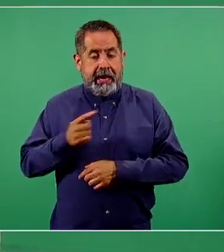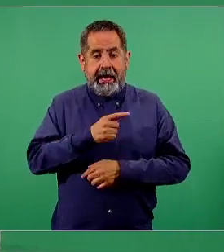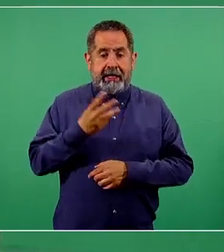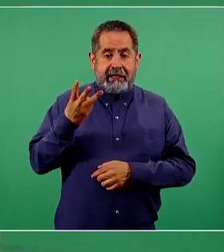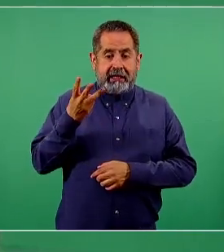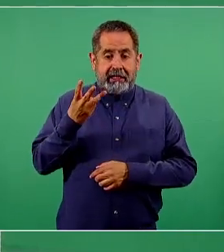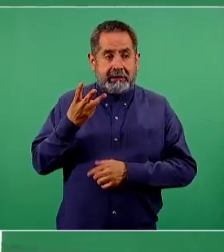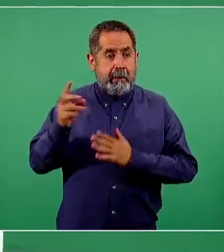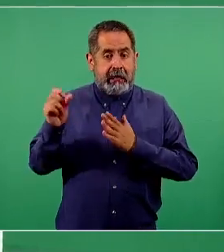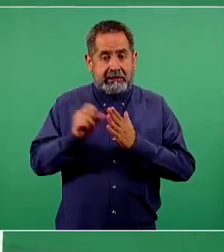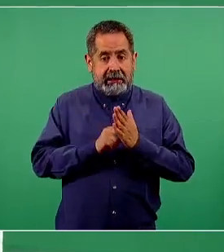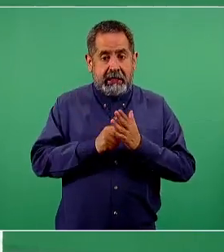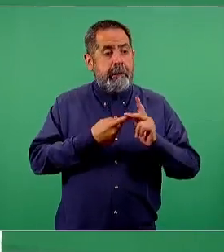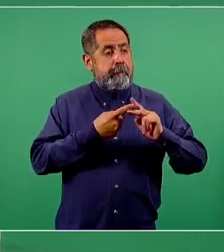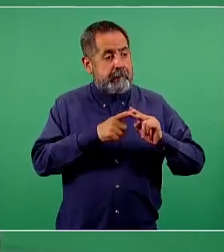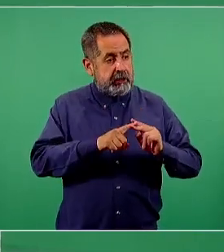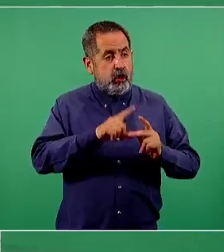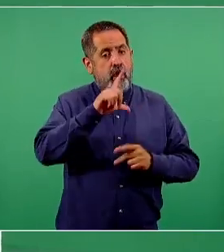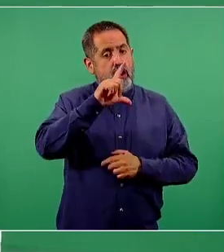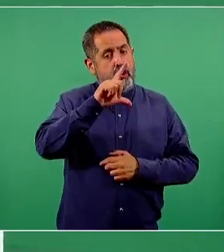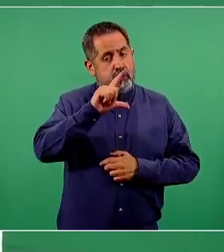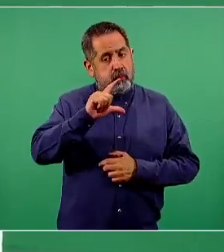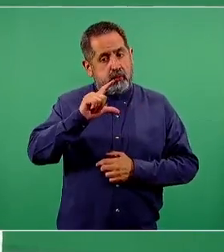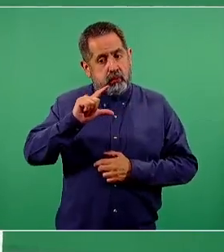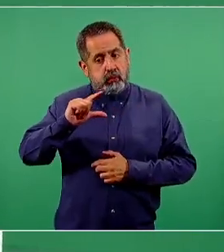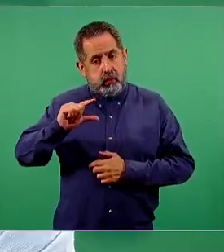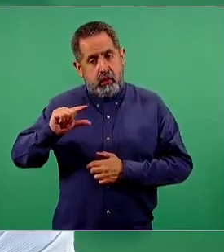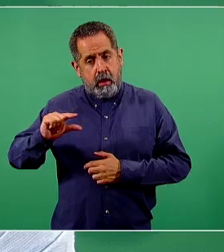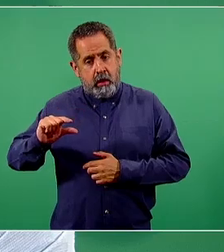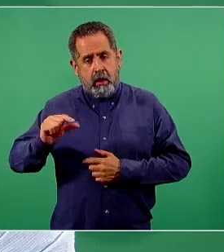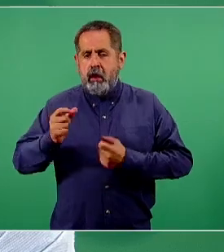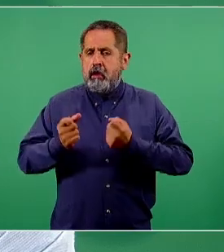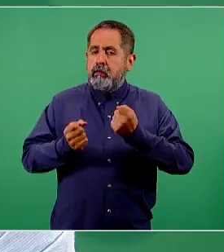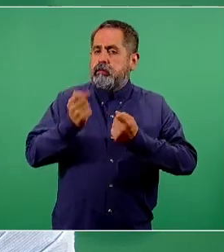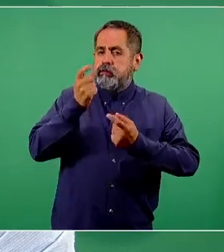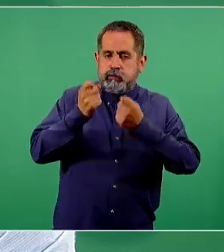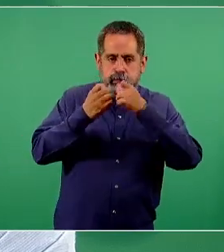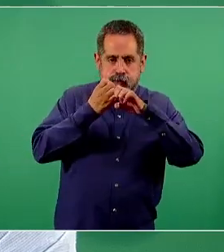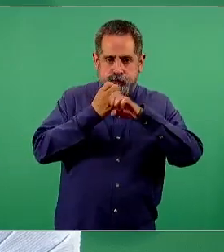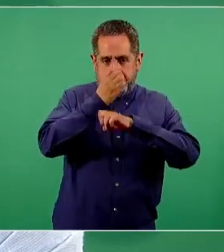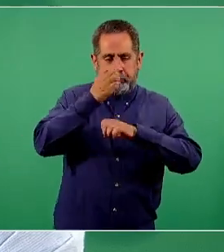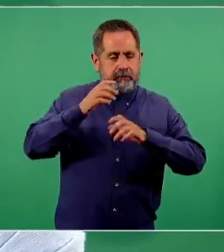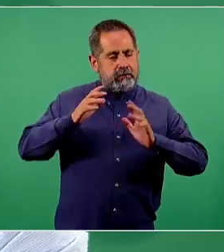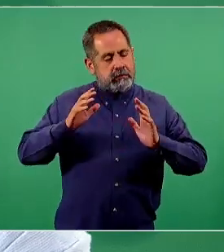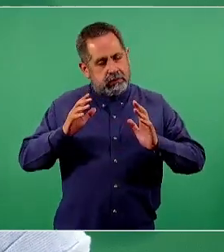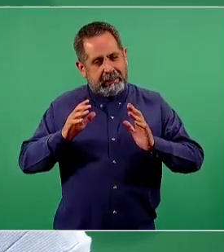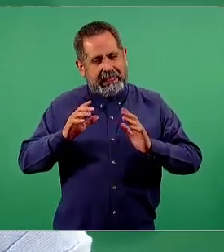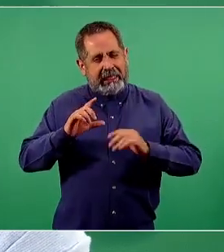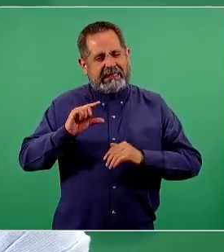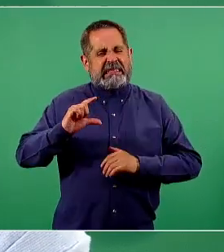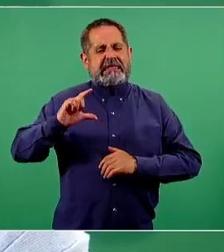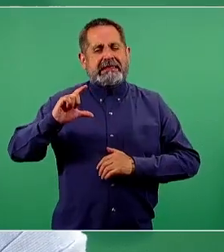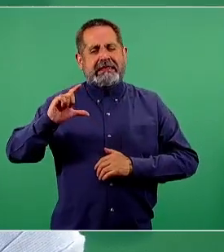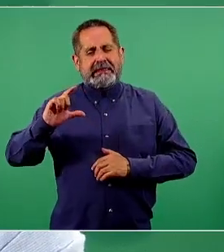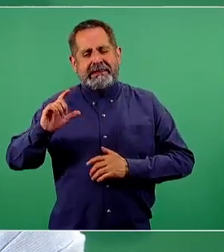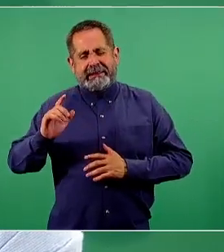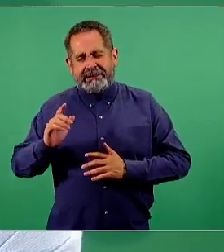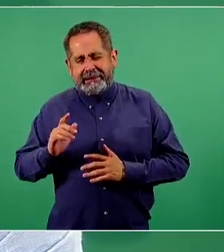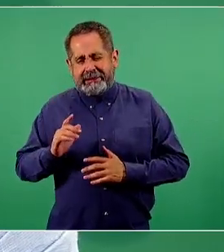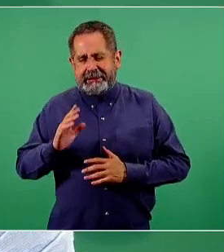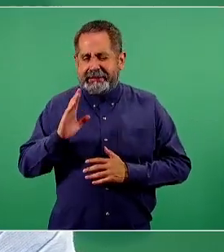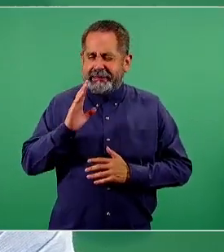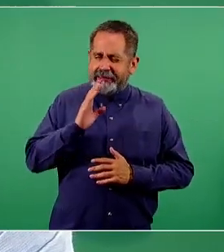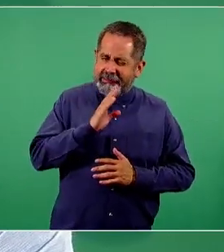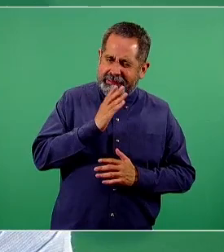meses, prácticamente en todo el país. En algunas entidades federativas, como lo hemos estado comentando, de repente hay aumentos